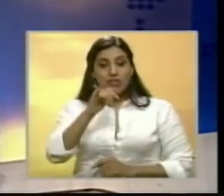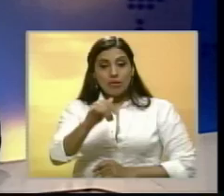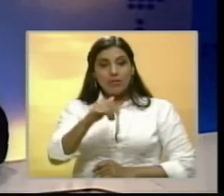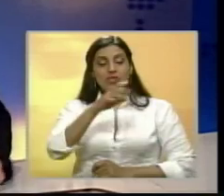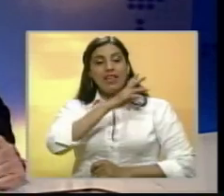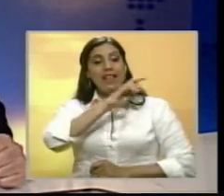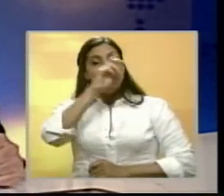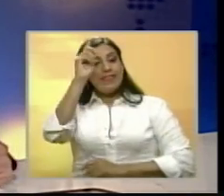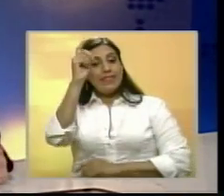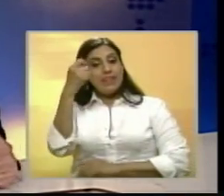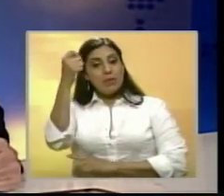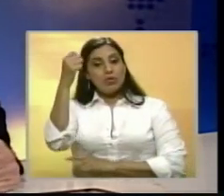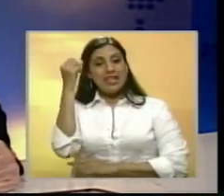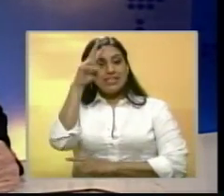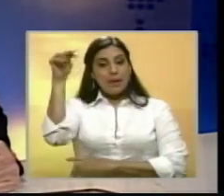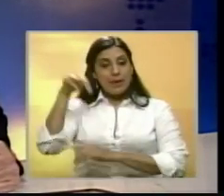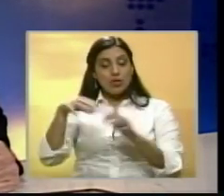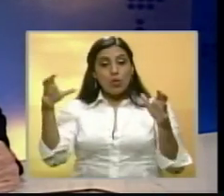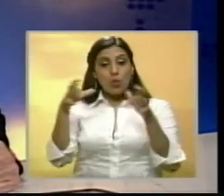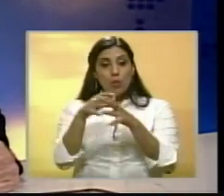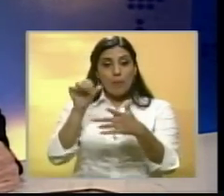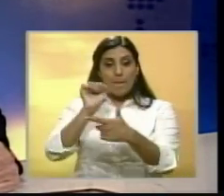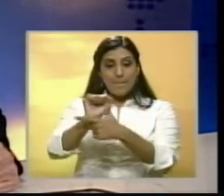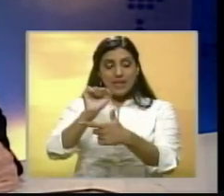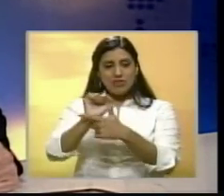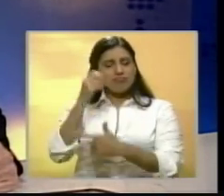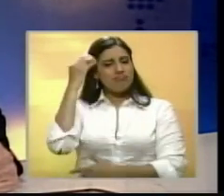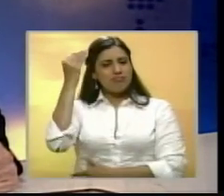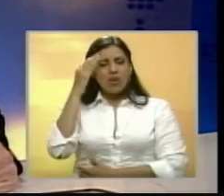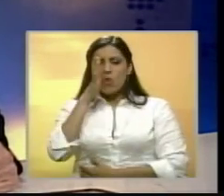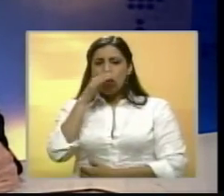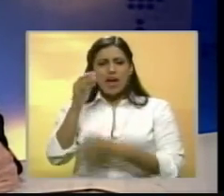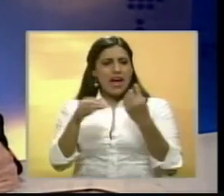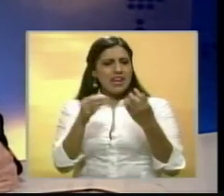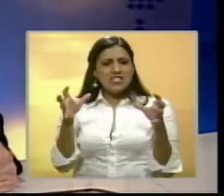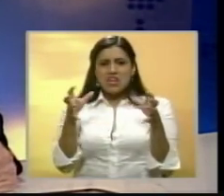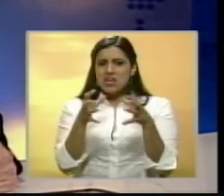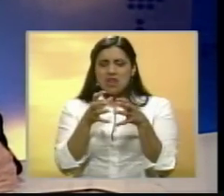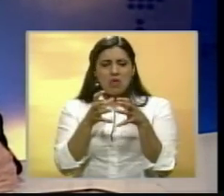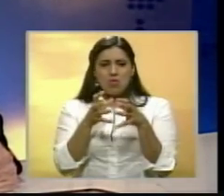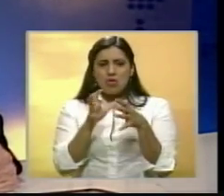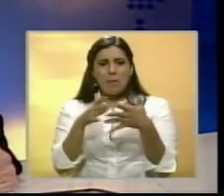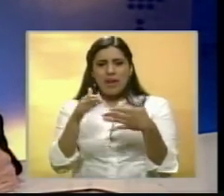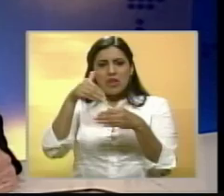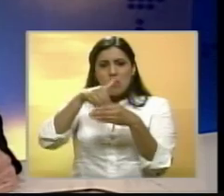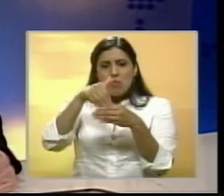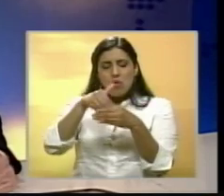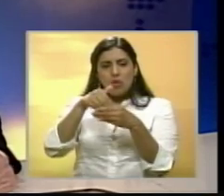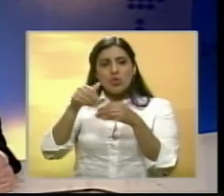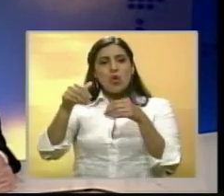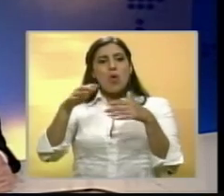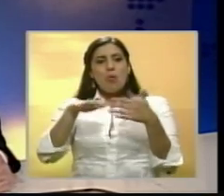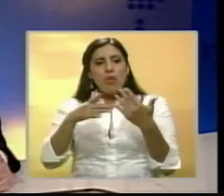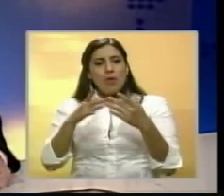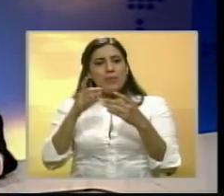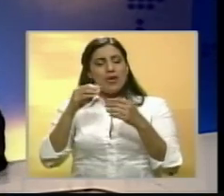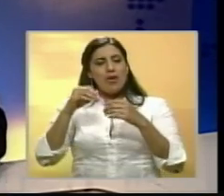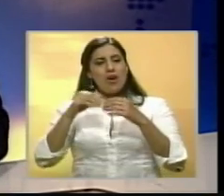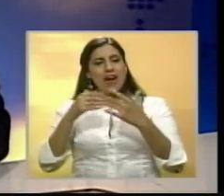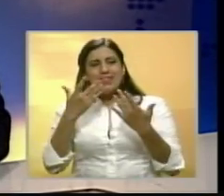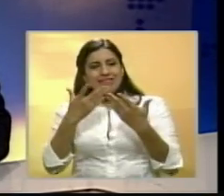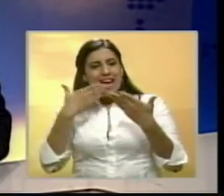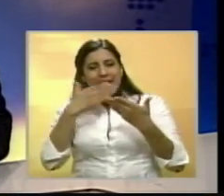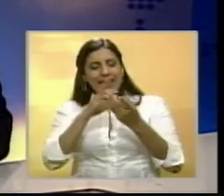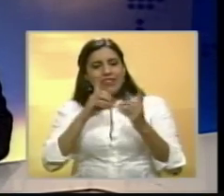Medina, diputada a la Asamblea Nacional por el Bloque de la Patria, considera que no se realizará la reunión para votar sobre la activación de la Carta Democrática